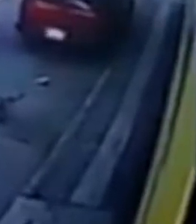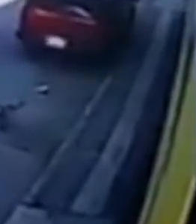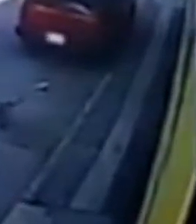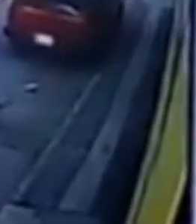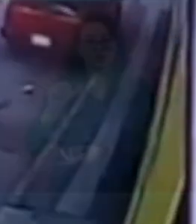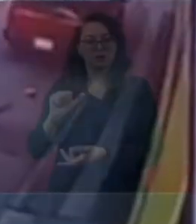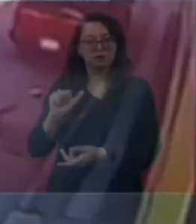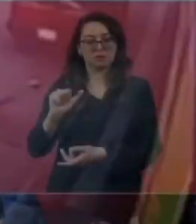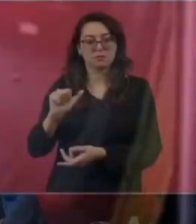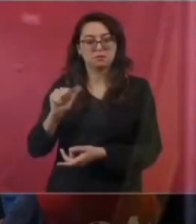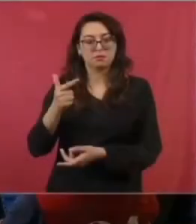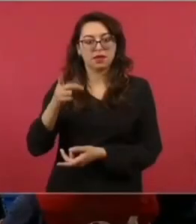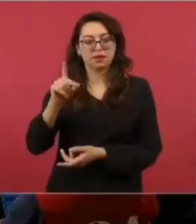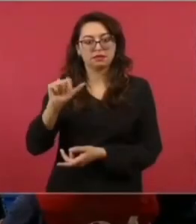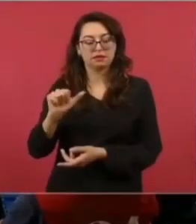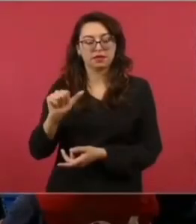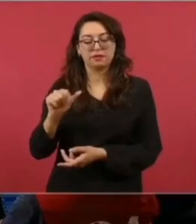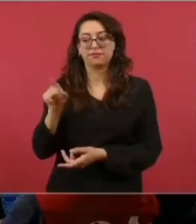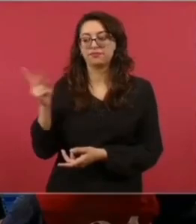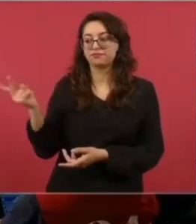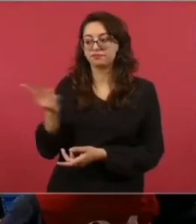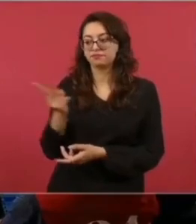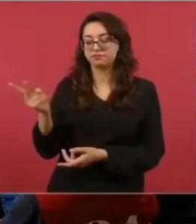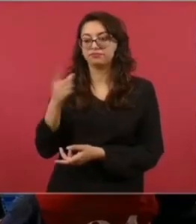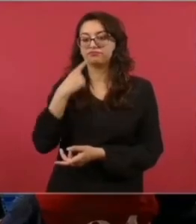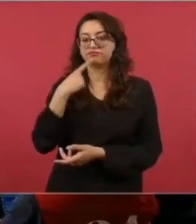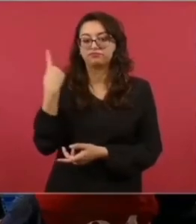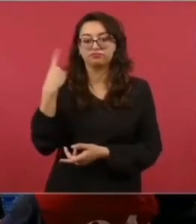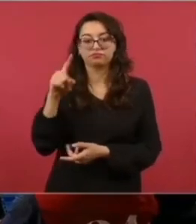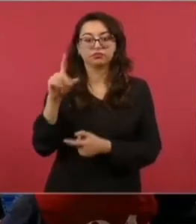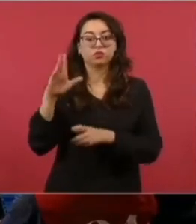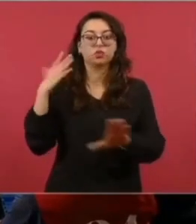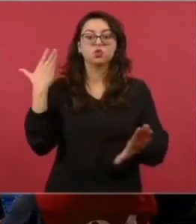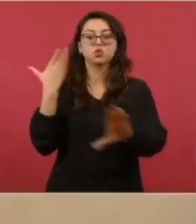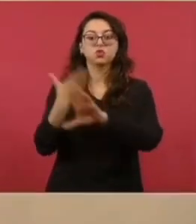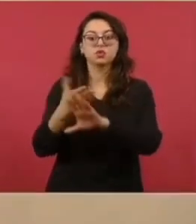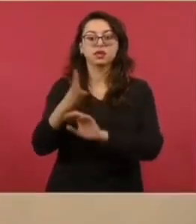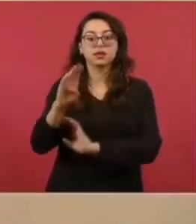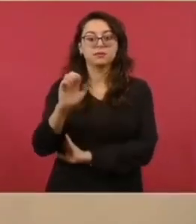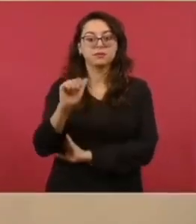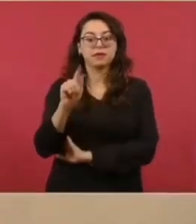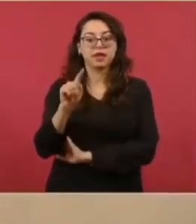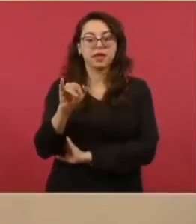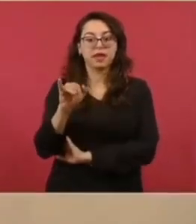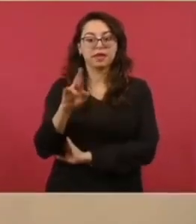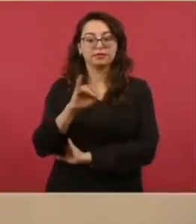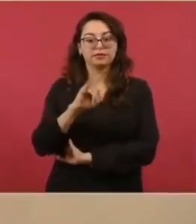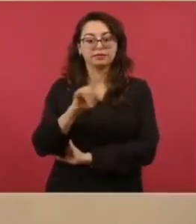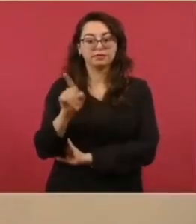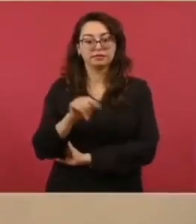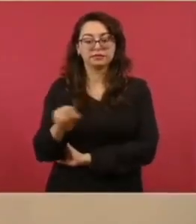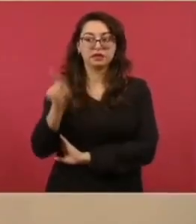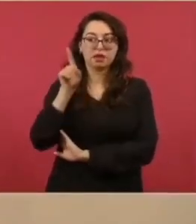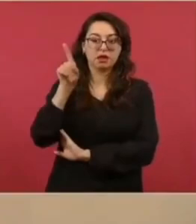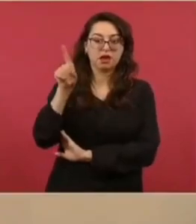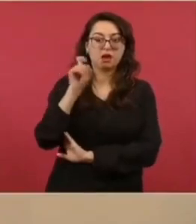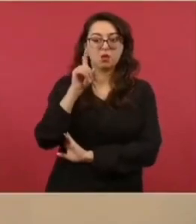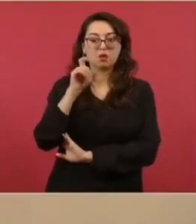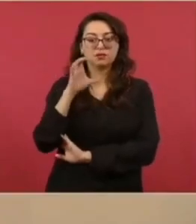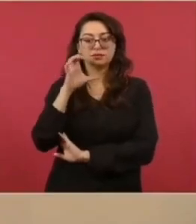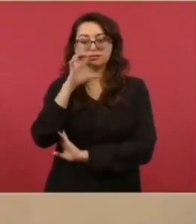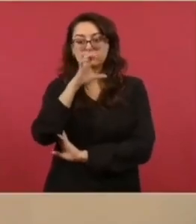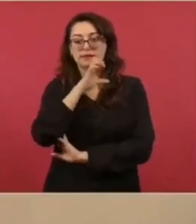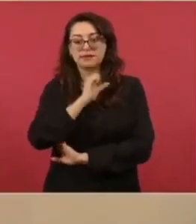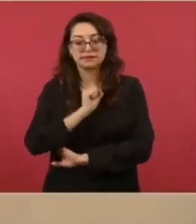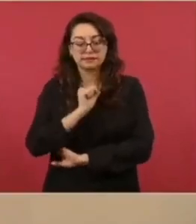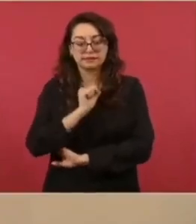Orozco Sandoval, según consta en la investigación hecha pública en la propia conferencia mañanera.